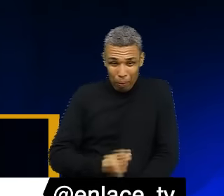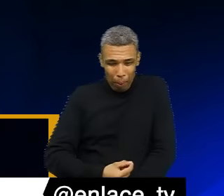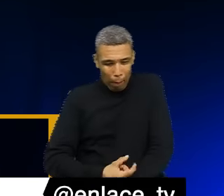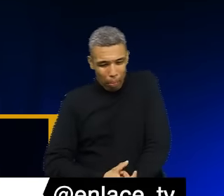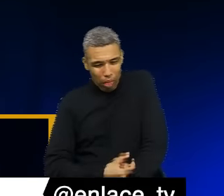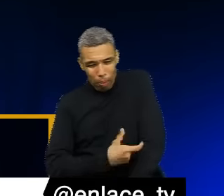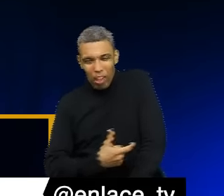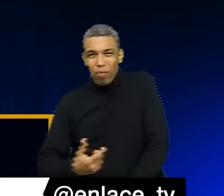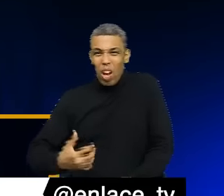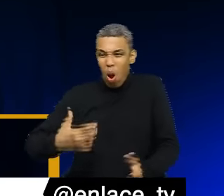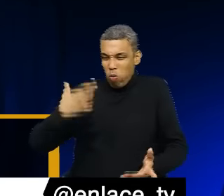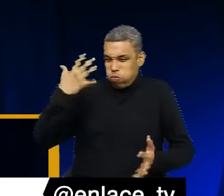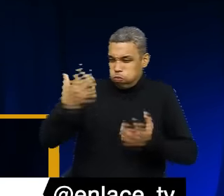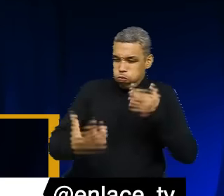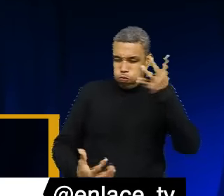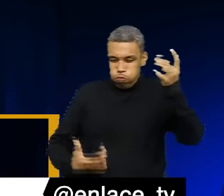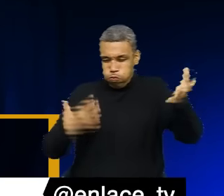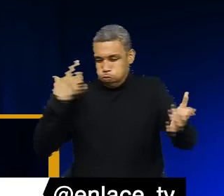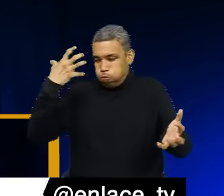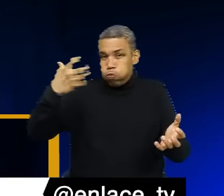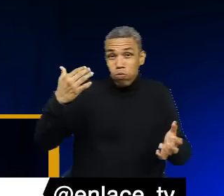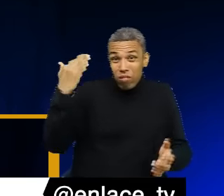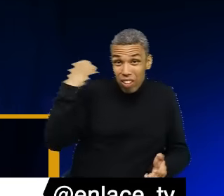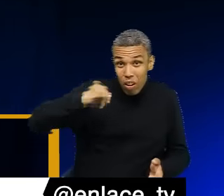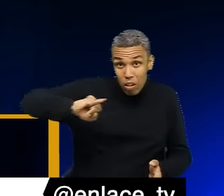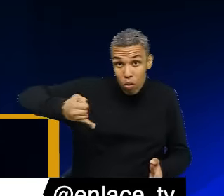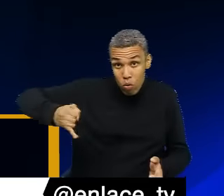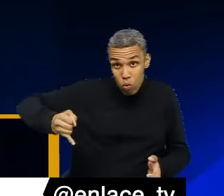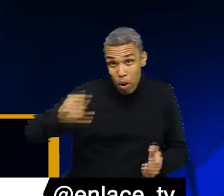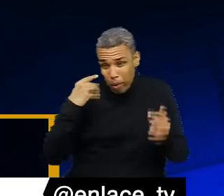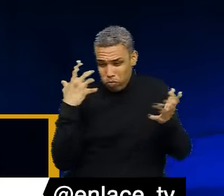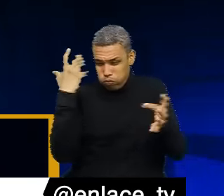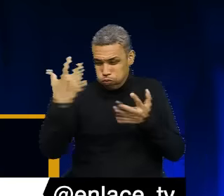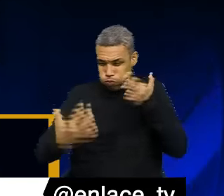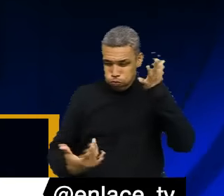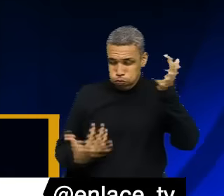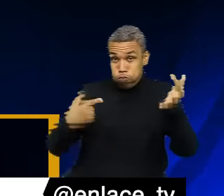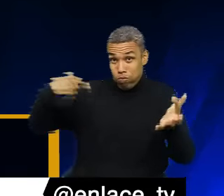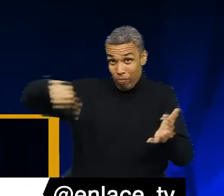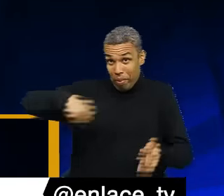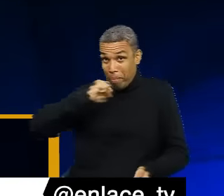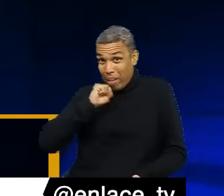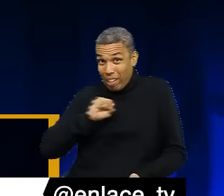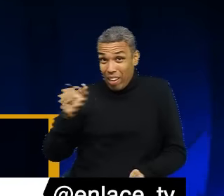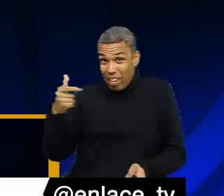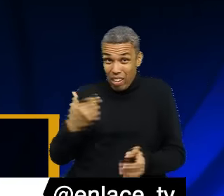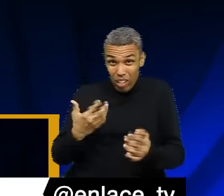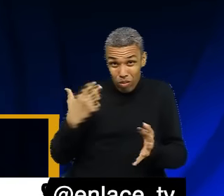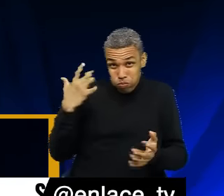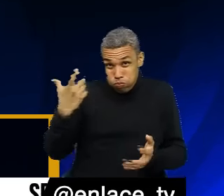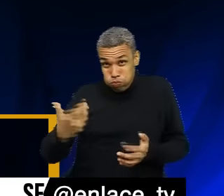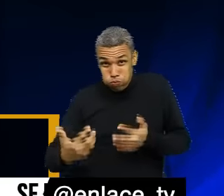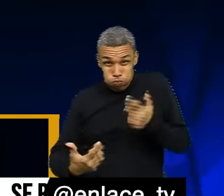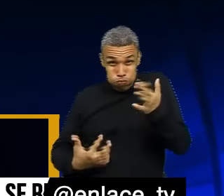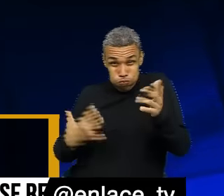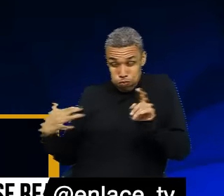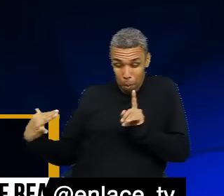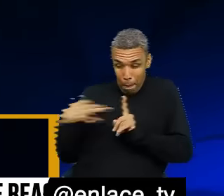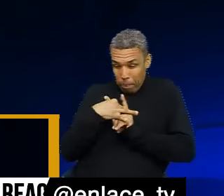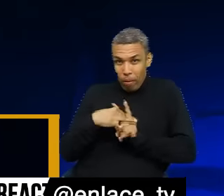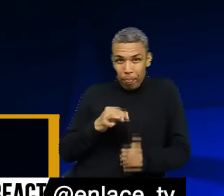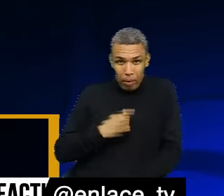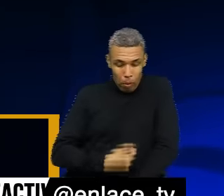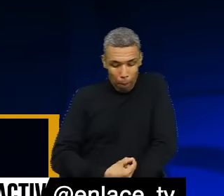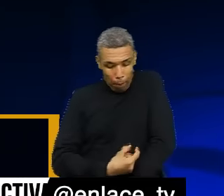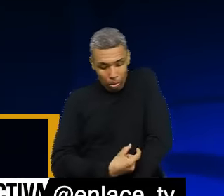del incendio registrado en la mañana de este jueves en un establecimiento comercial en Barranca Bermeja, en la calle 49. Recordemos que ayer,